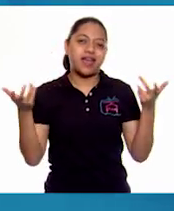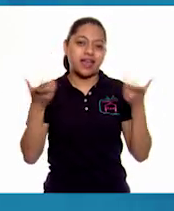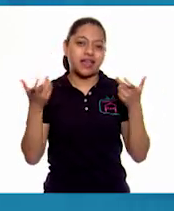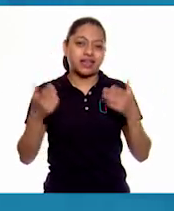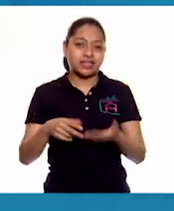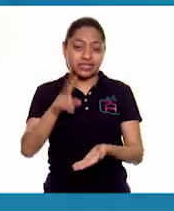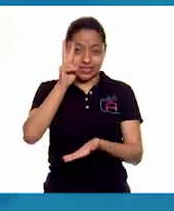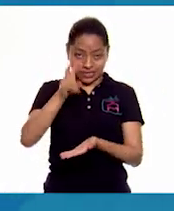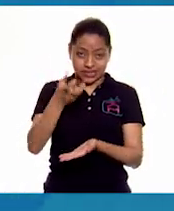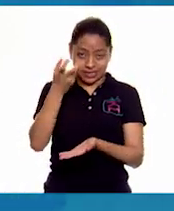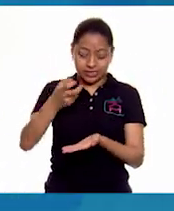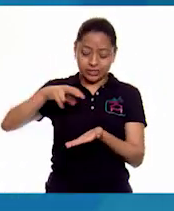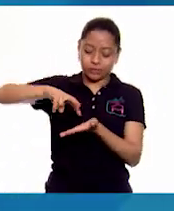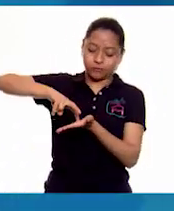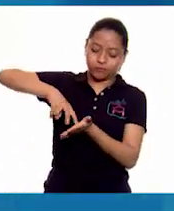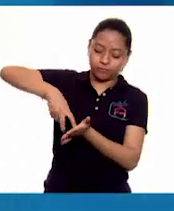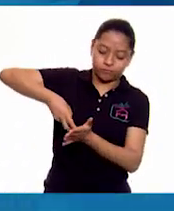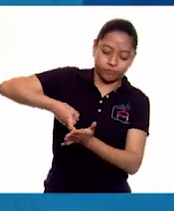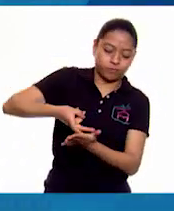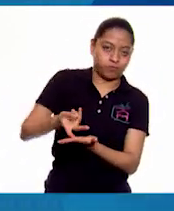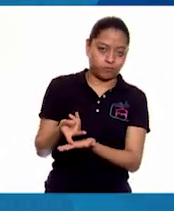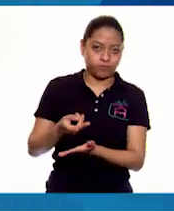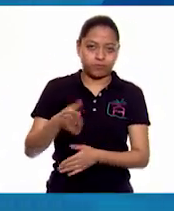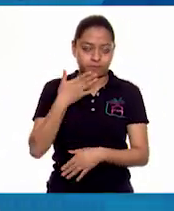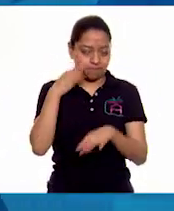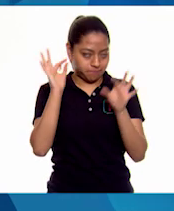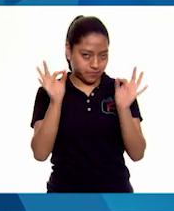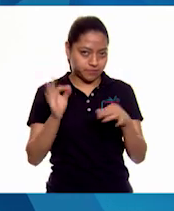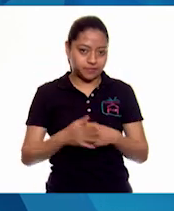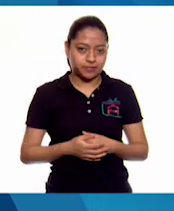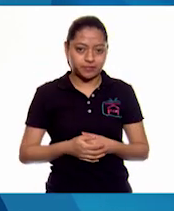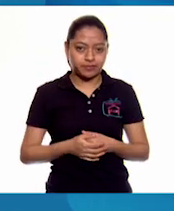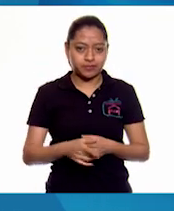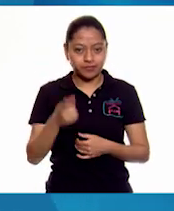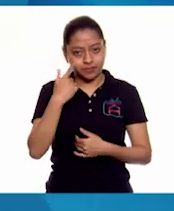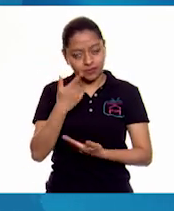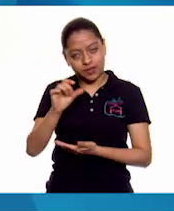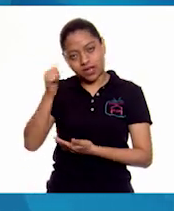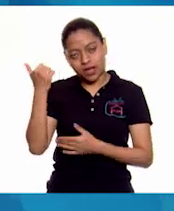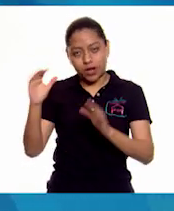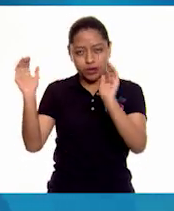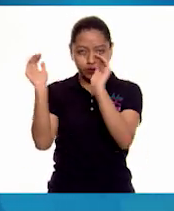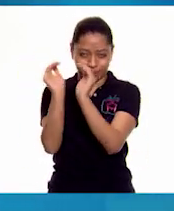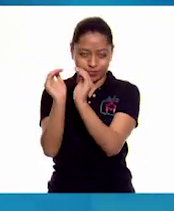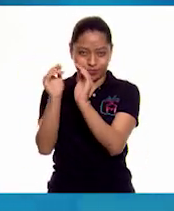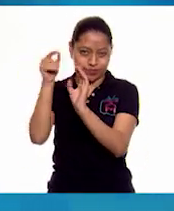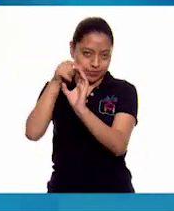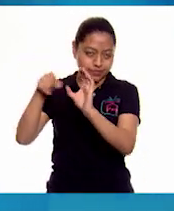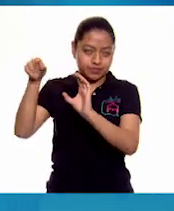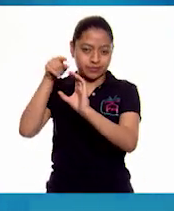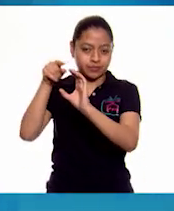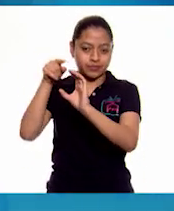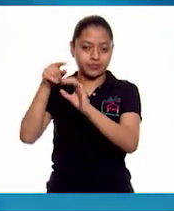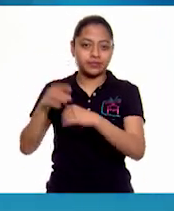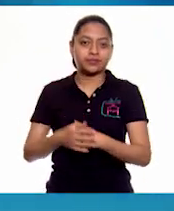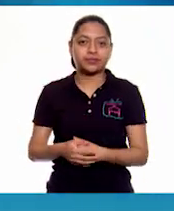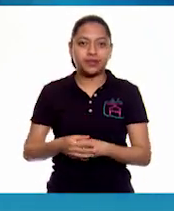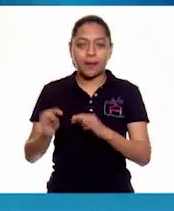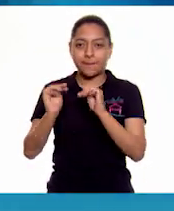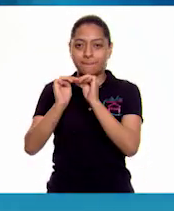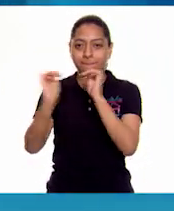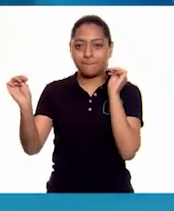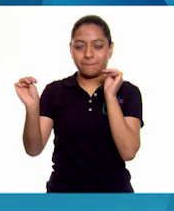a partir del radio. Bien, y este otro círculo, que es un poquito más pequeño, mide